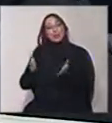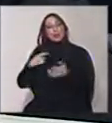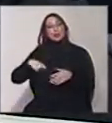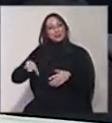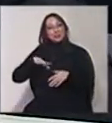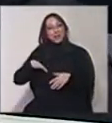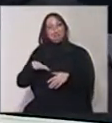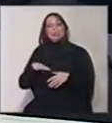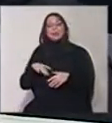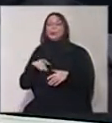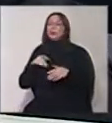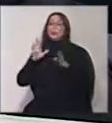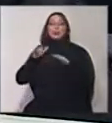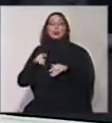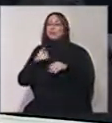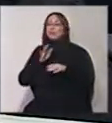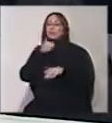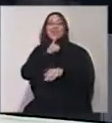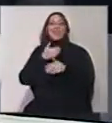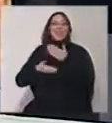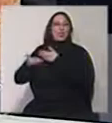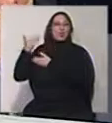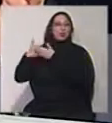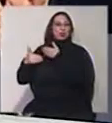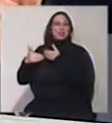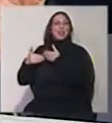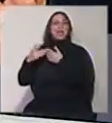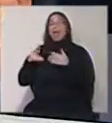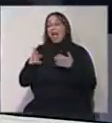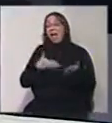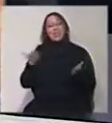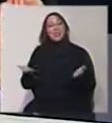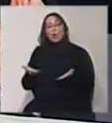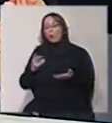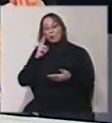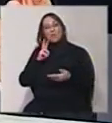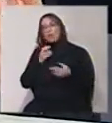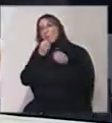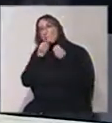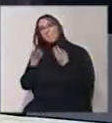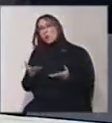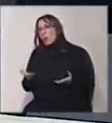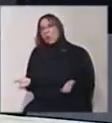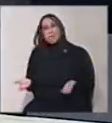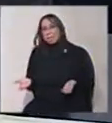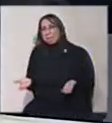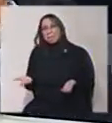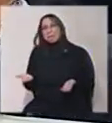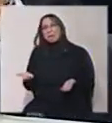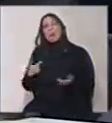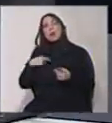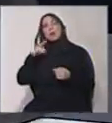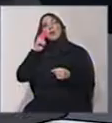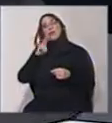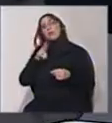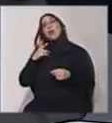son efectos, por supuesto, retrasados, pero en nuestro caso hasta ahora no han llegado. Yo no veo mejoras desde ese punto de vista y me remito a lo que dijo